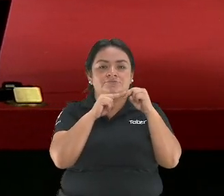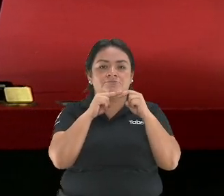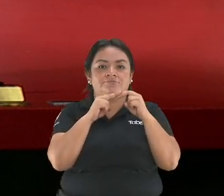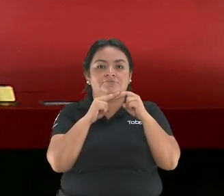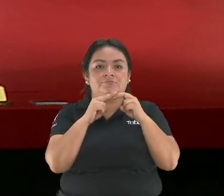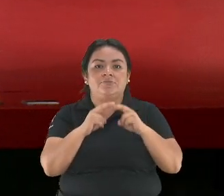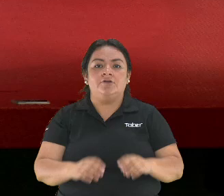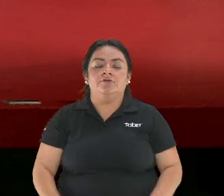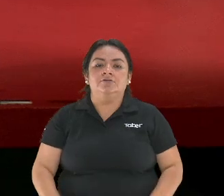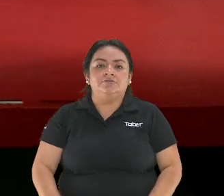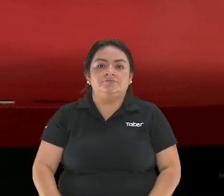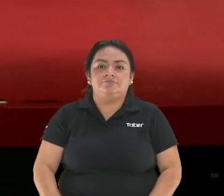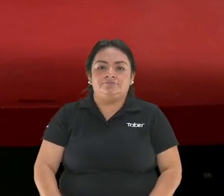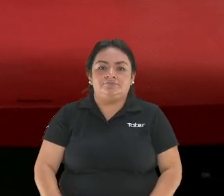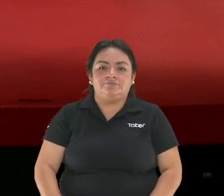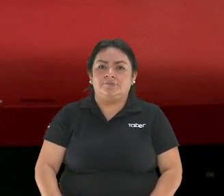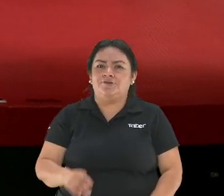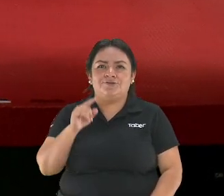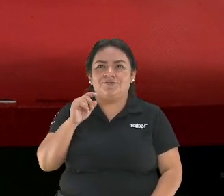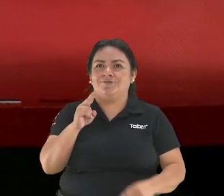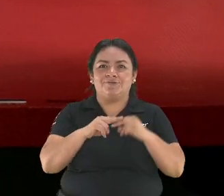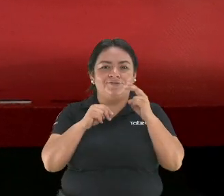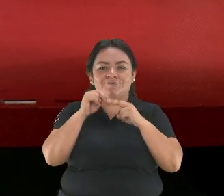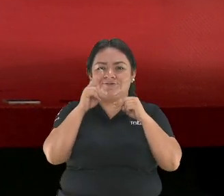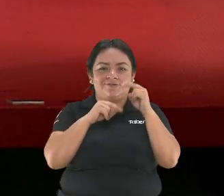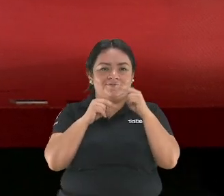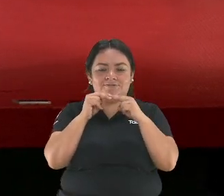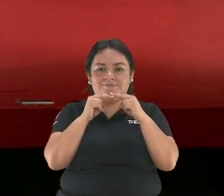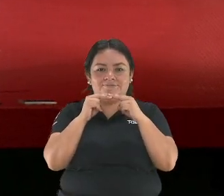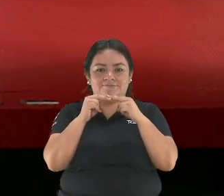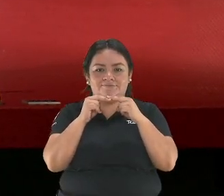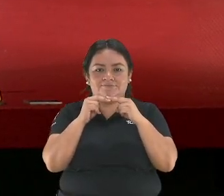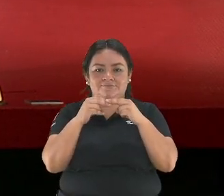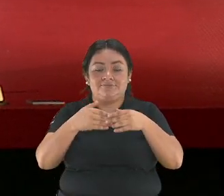pegas 35 ladrillos más construido una pared